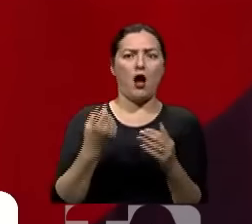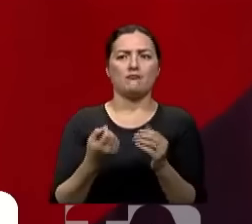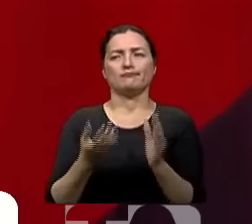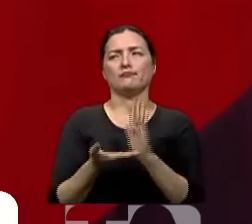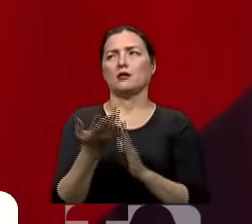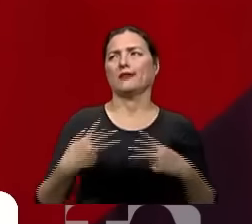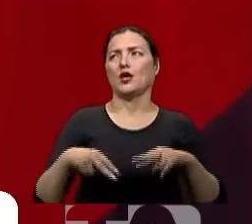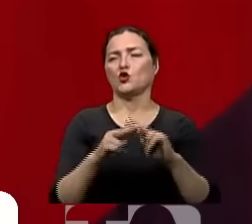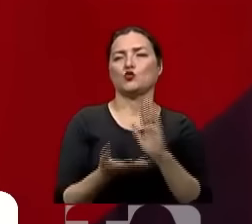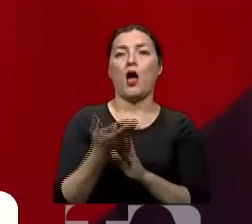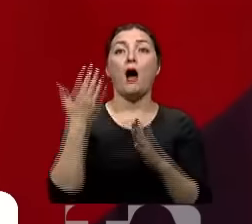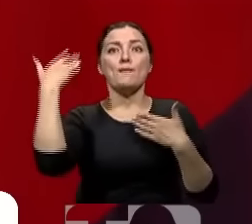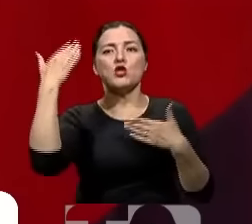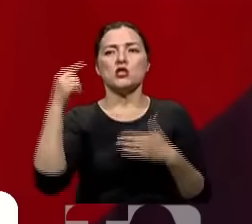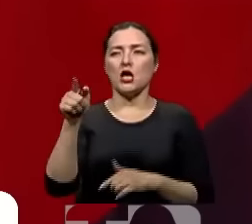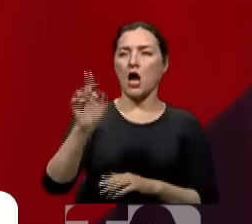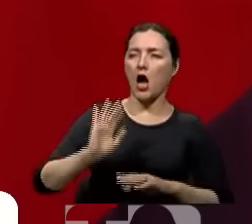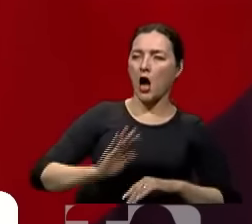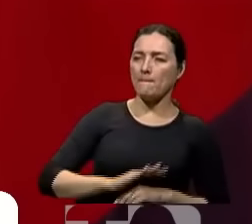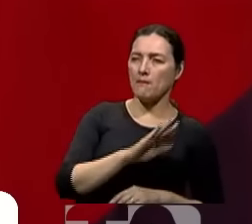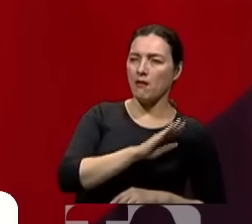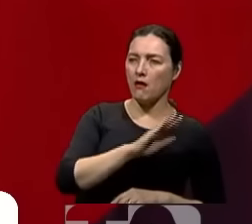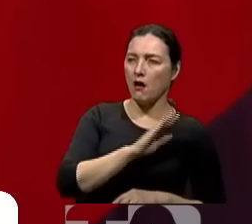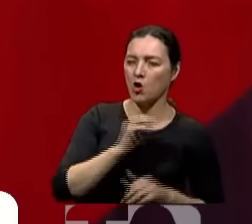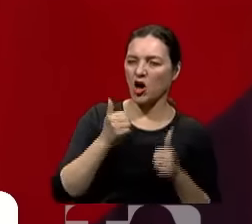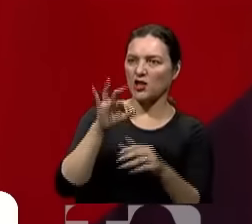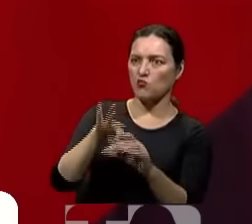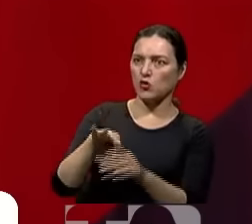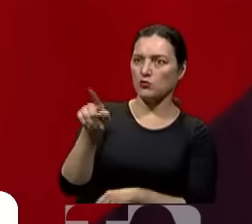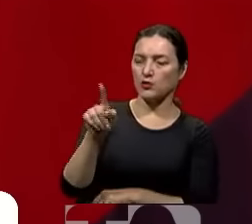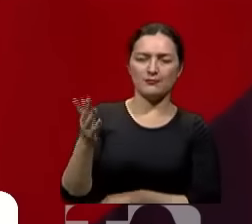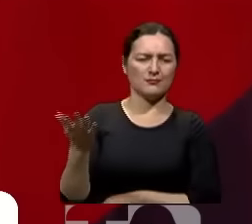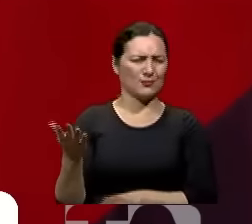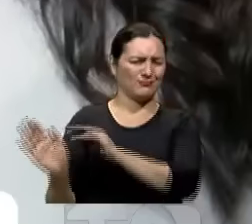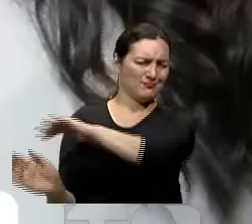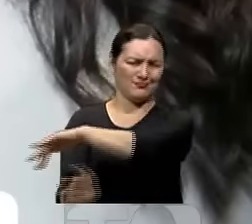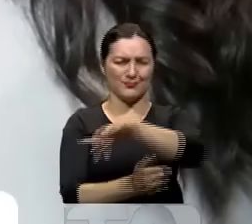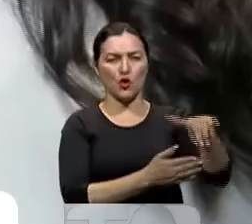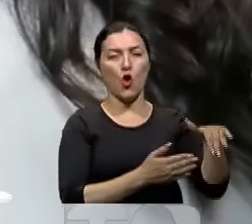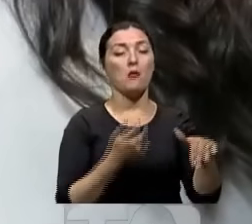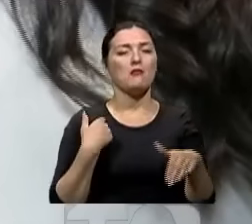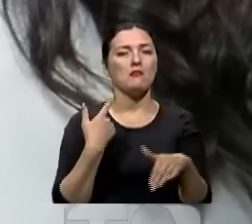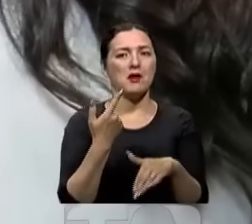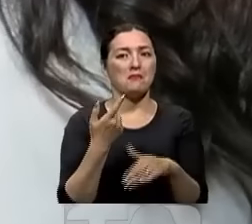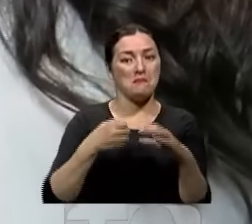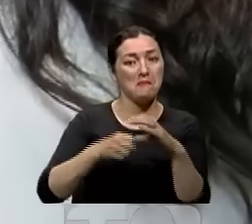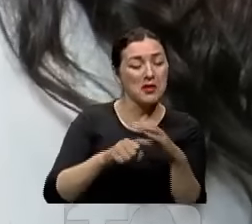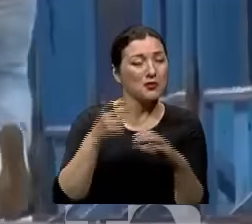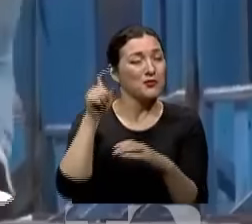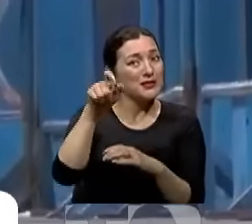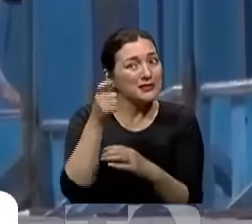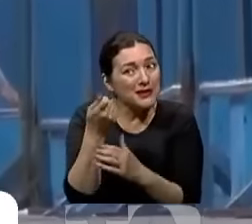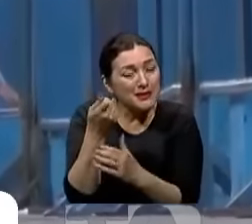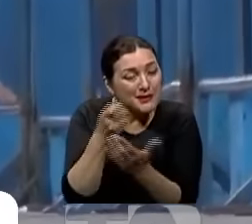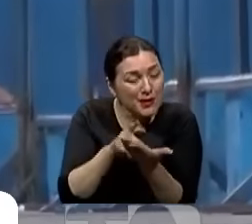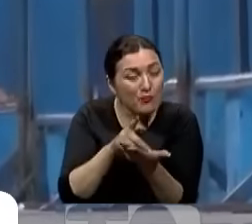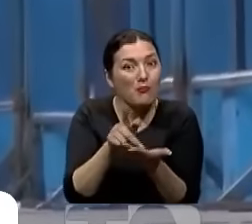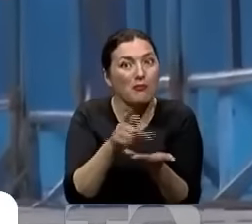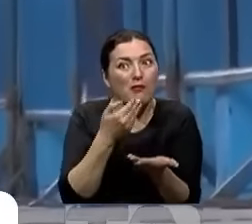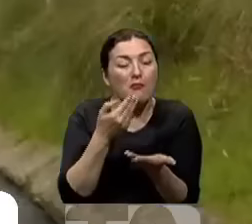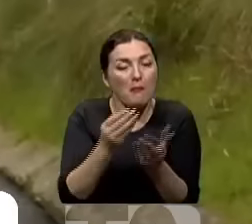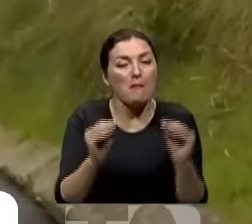en responsabilidad debemos buscar la sostenibilidad financiera del Metro de Quito. A decir de Aulestia, las autoridades deben además